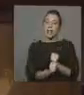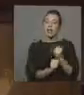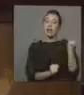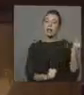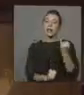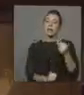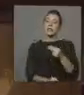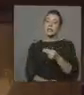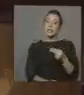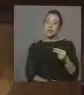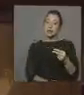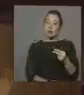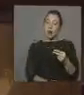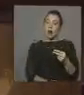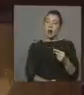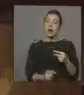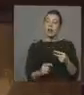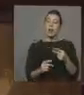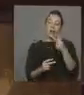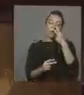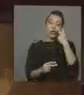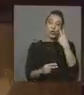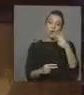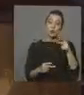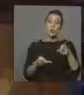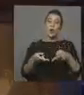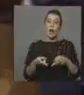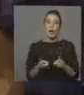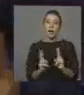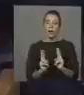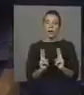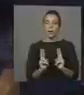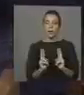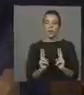autonomía sexual mediando su consentimiento.